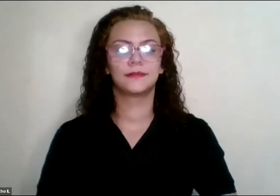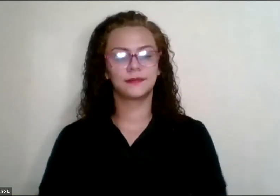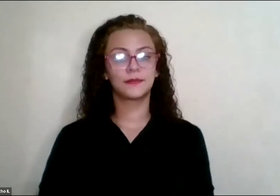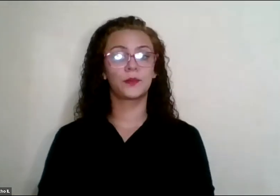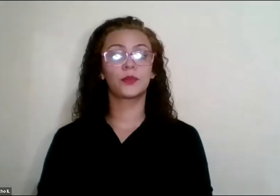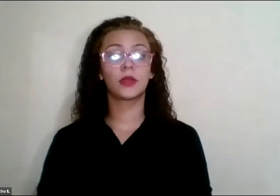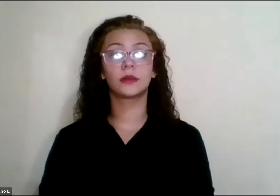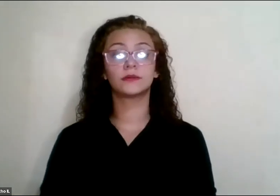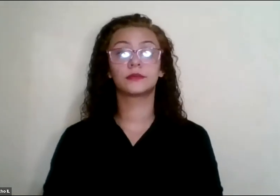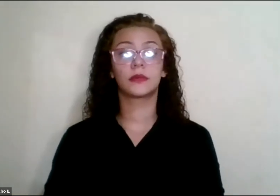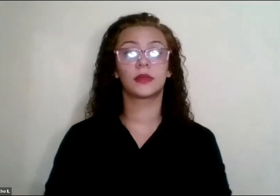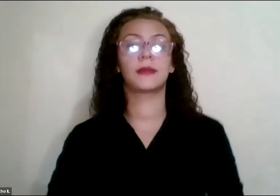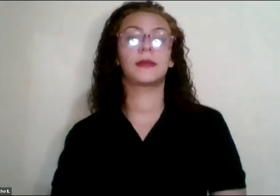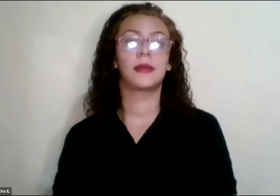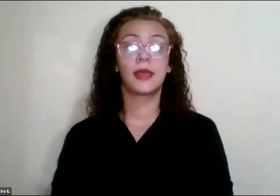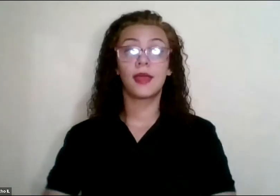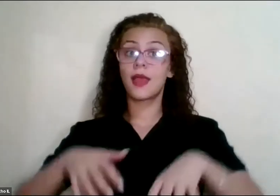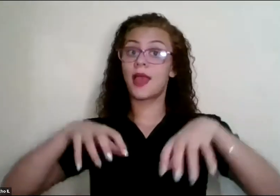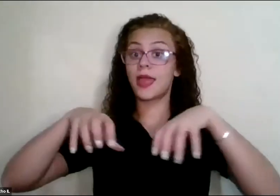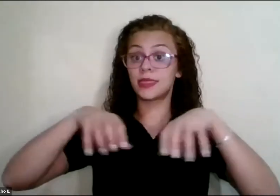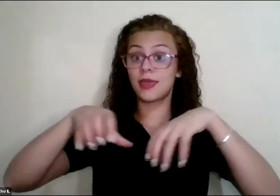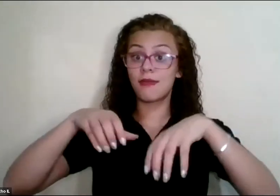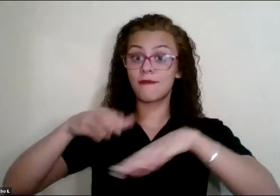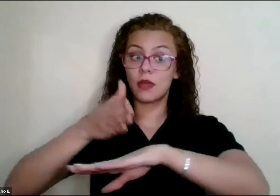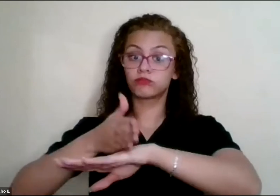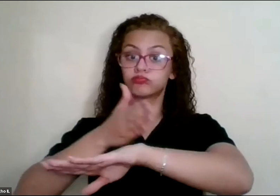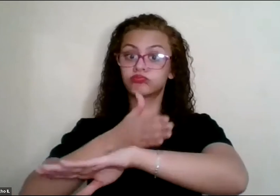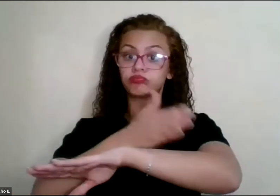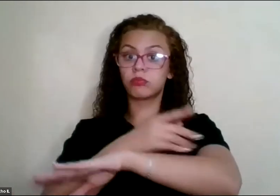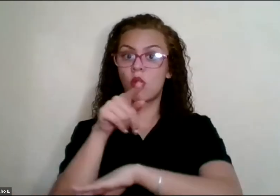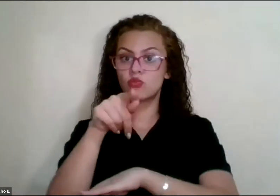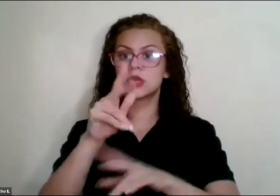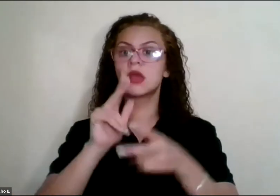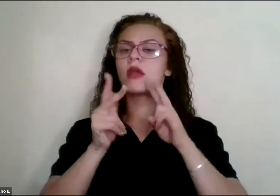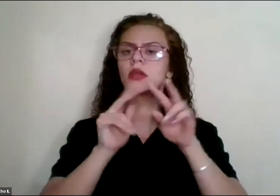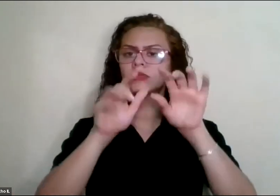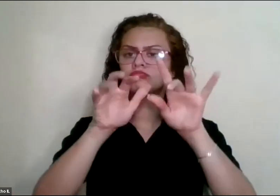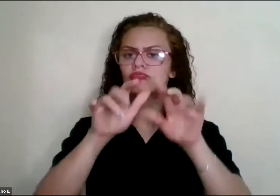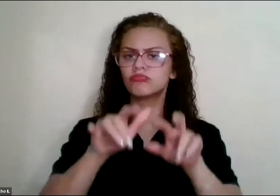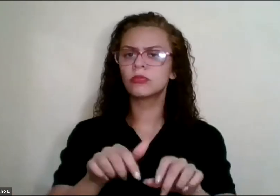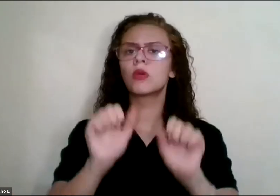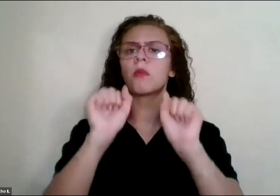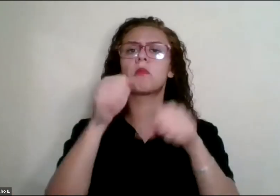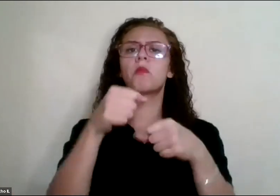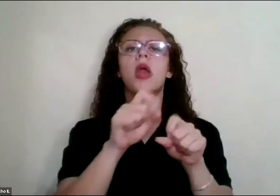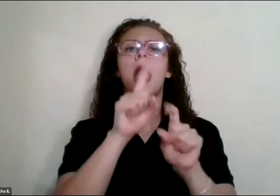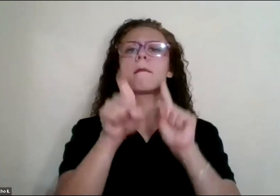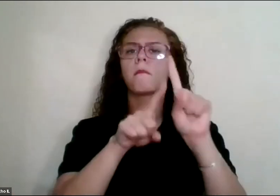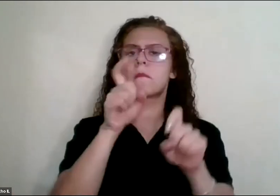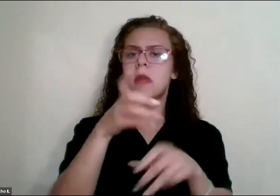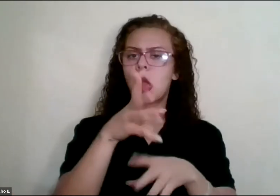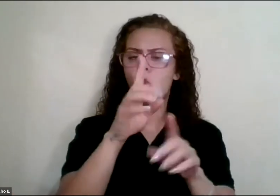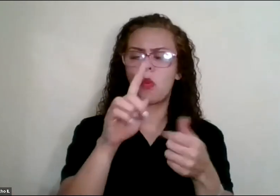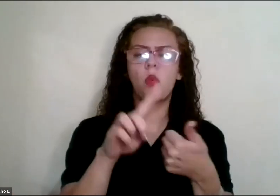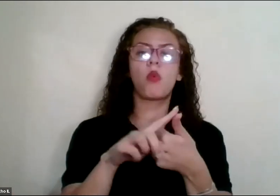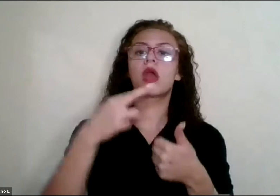Conforme vaya avanzando la actividad en el espacio del chat, ustedes podrán ir anotando sus preguntas y